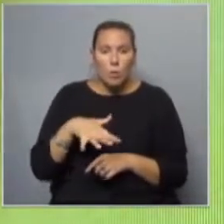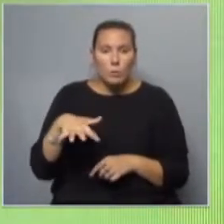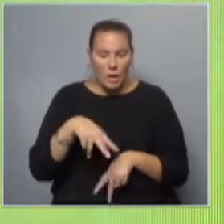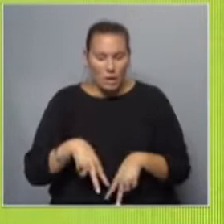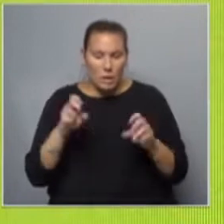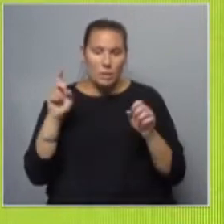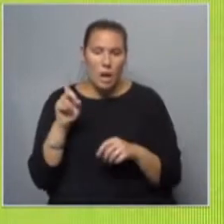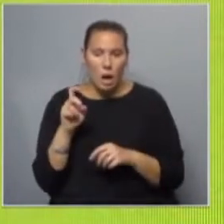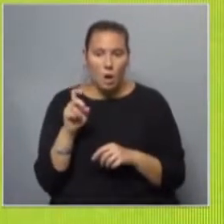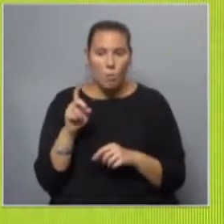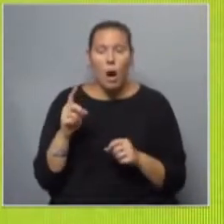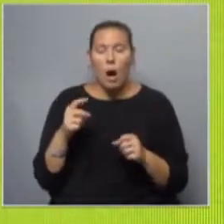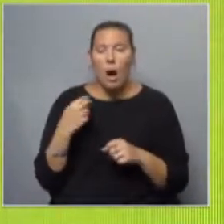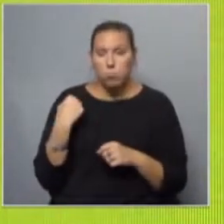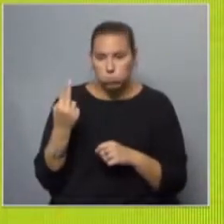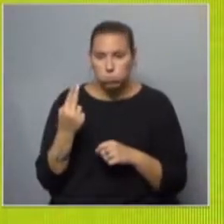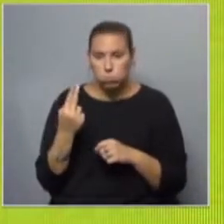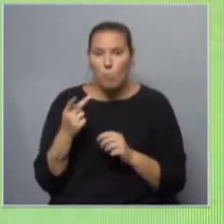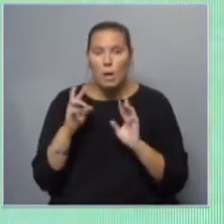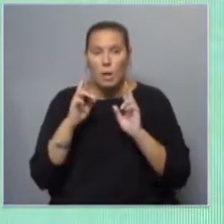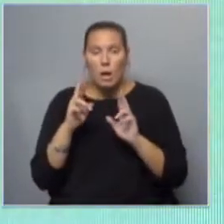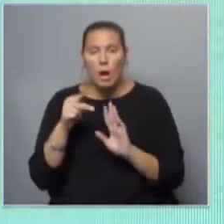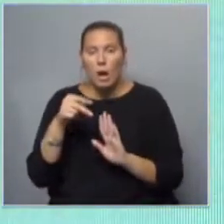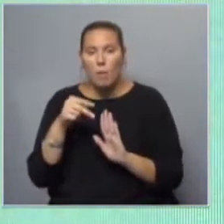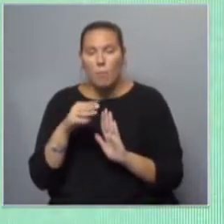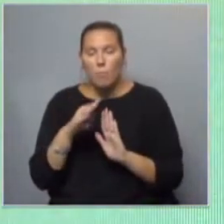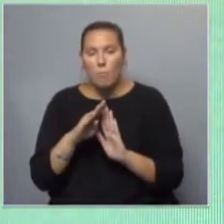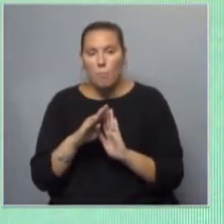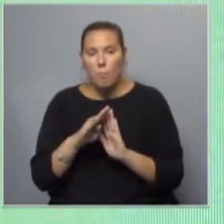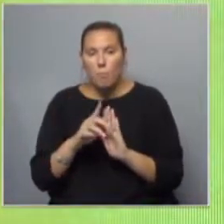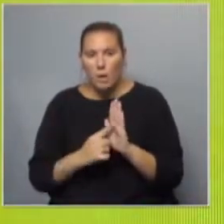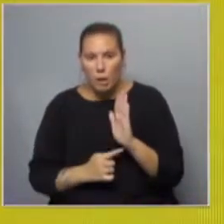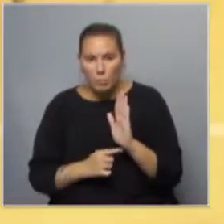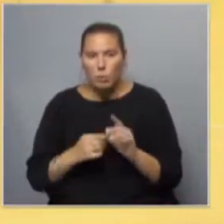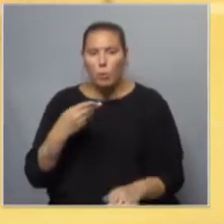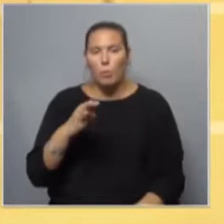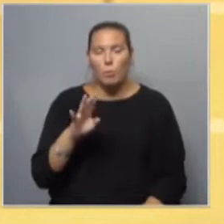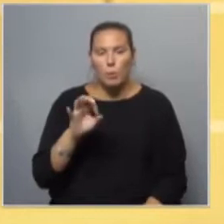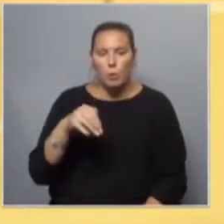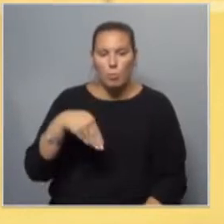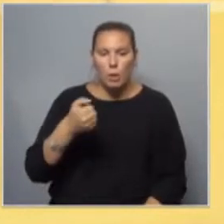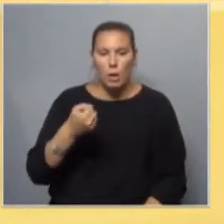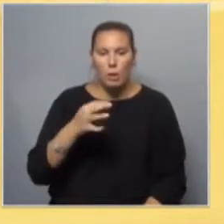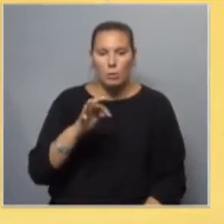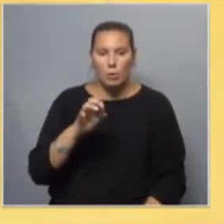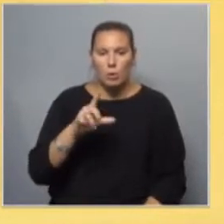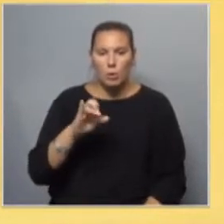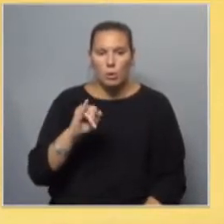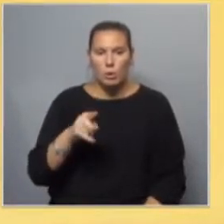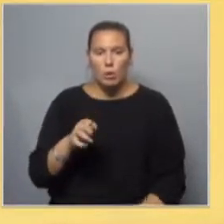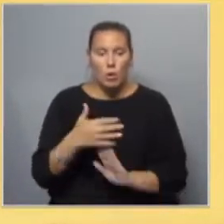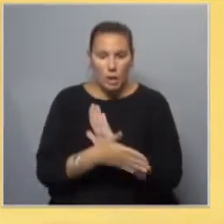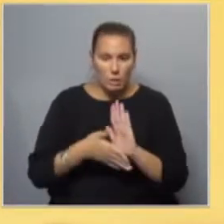de agua está habilitada para cumplir los parámetros del Decreto Bromatológico Nacional. Y también hablamos con la doctora